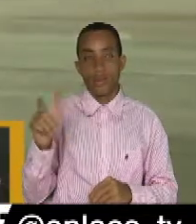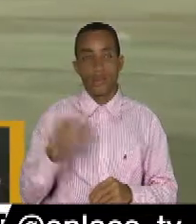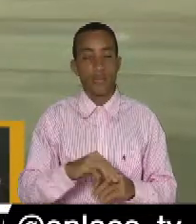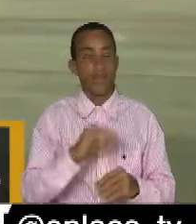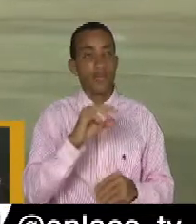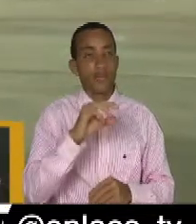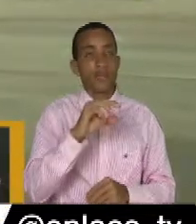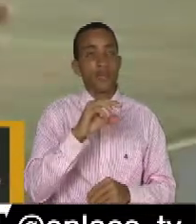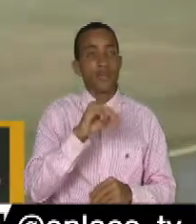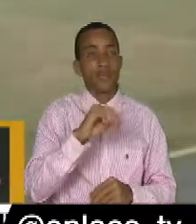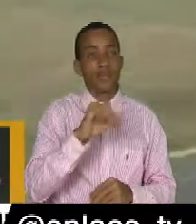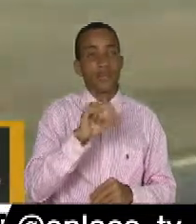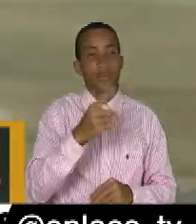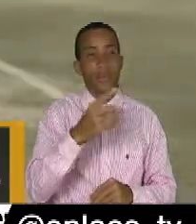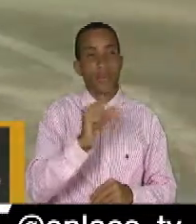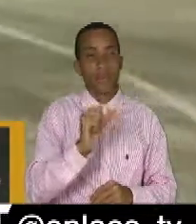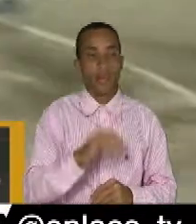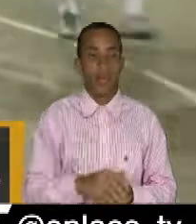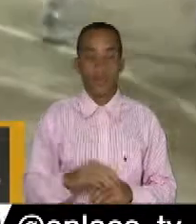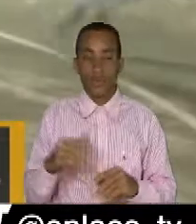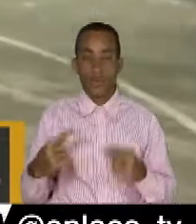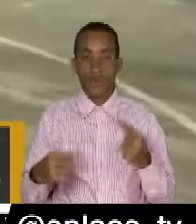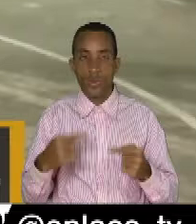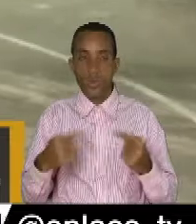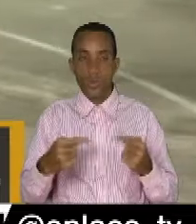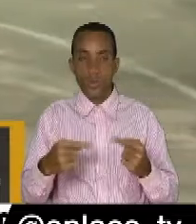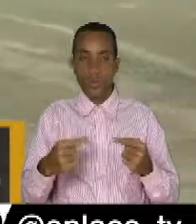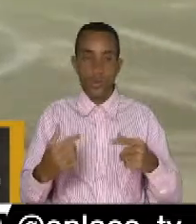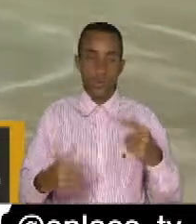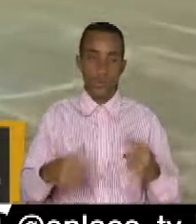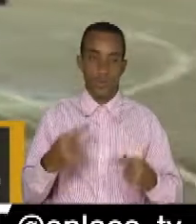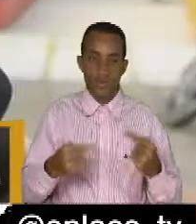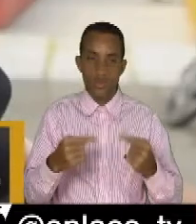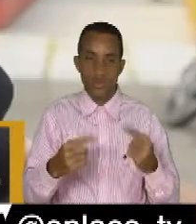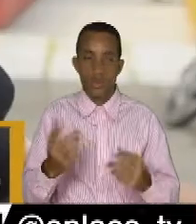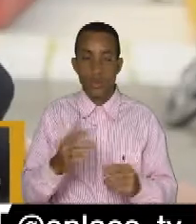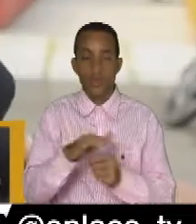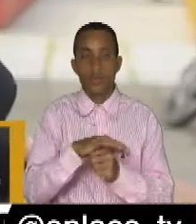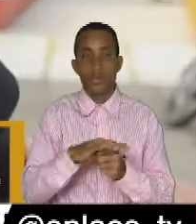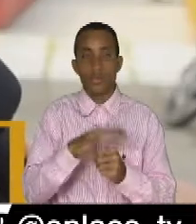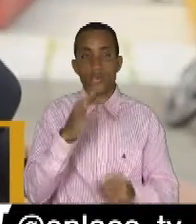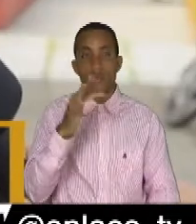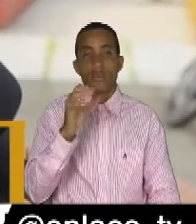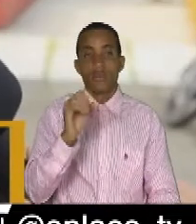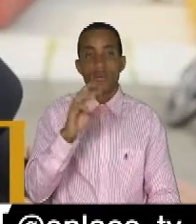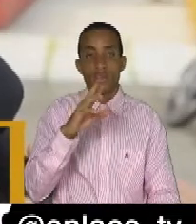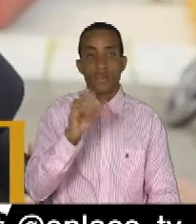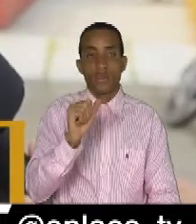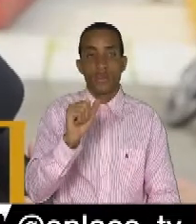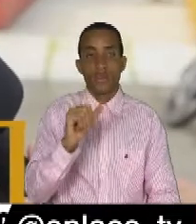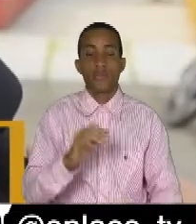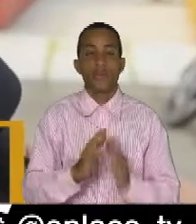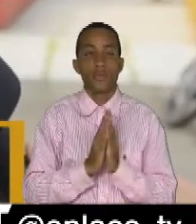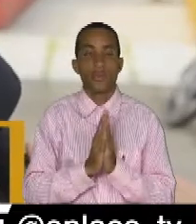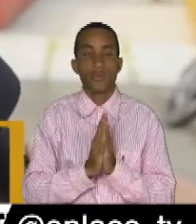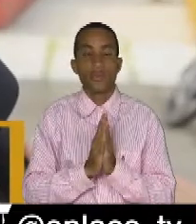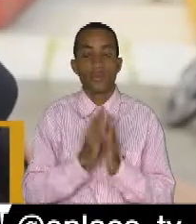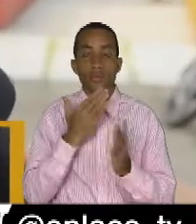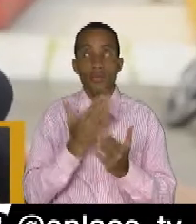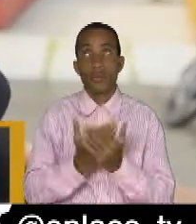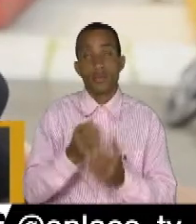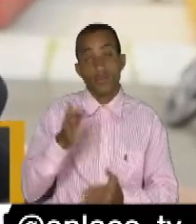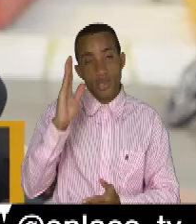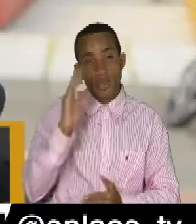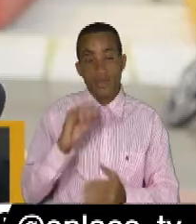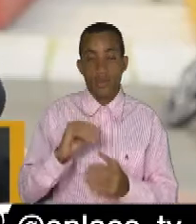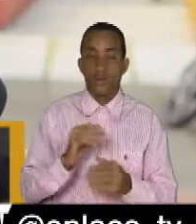prevista para la noche del sábado y sus juegos serán en la cancha polideportiva del barrio La Tora. La final se jugará con la ayuda de Dios el sábado